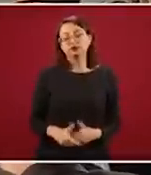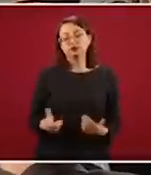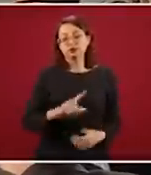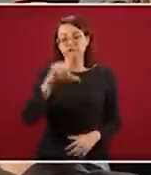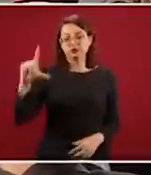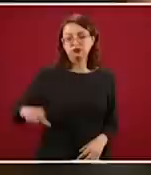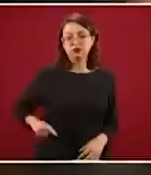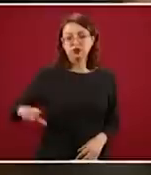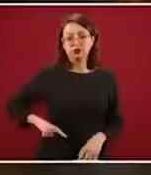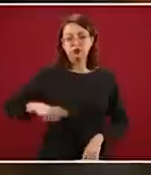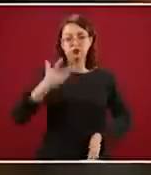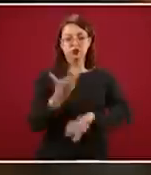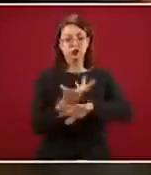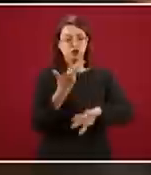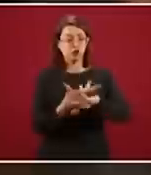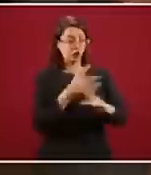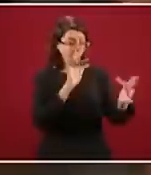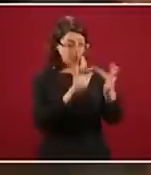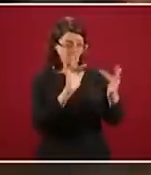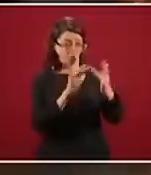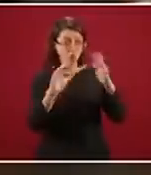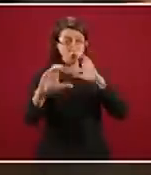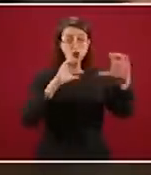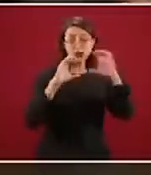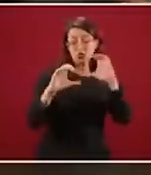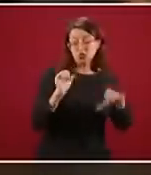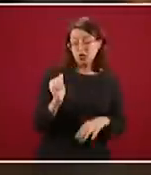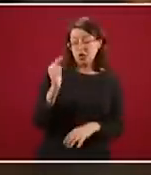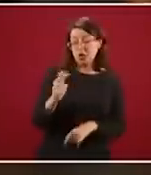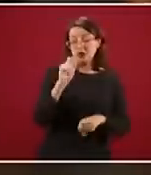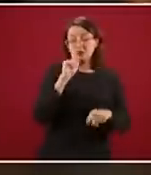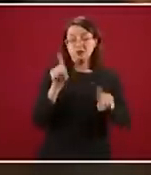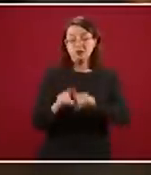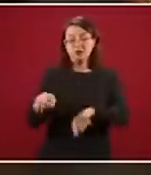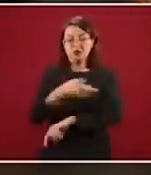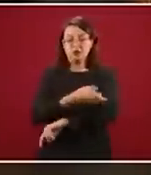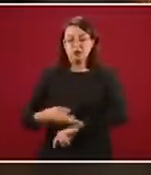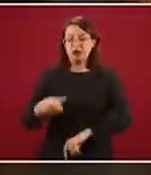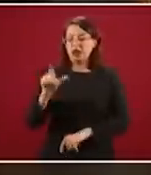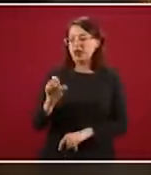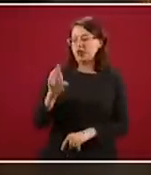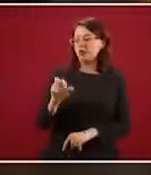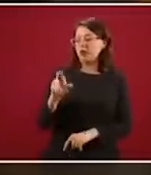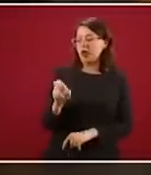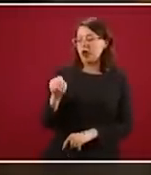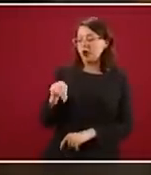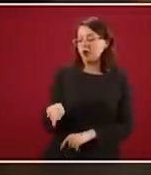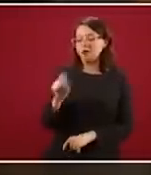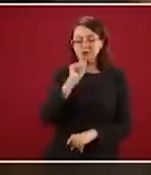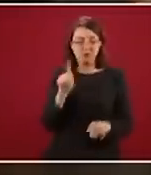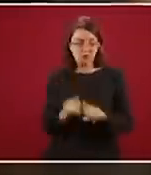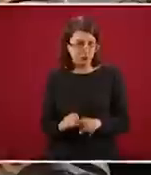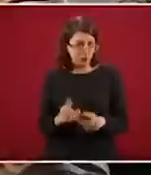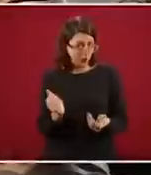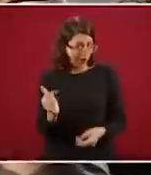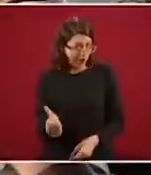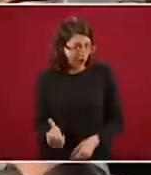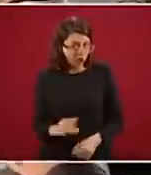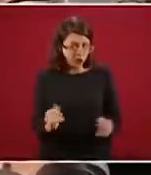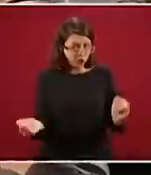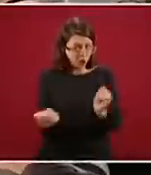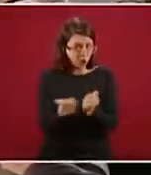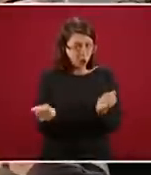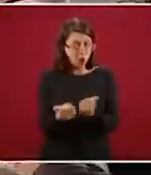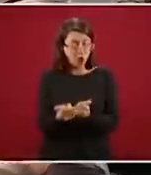el gobierno de Estados Unidos después, como se dio en el caso de la familia Levarón? ¿Han tenido alguna comunicación? No,